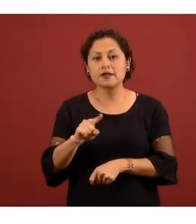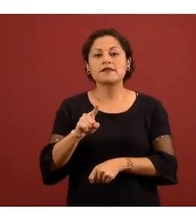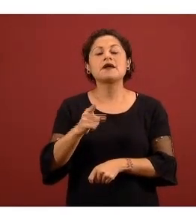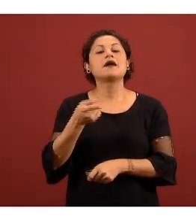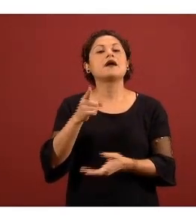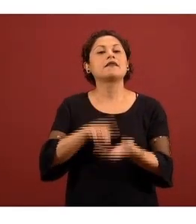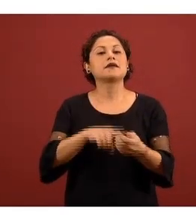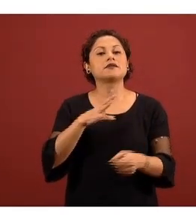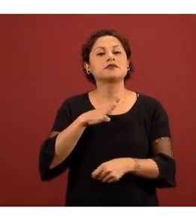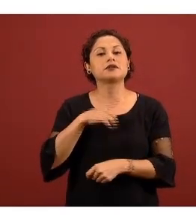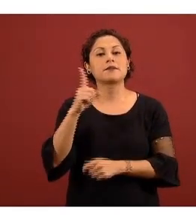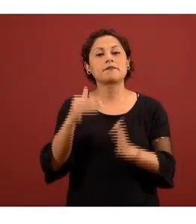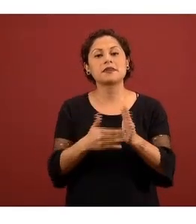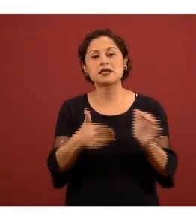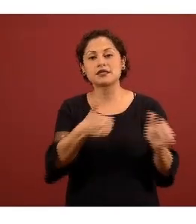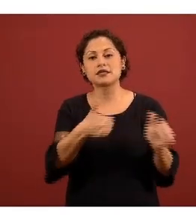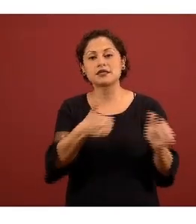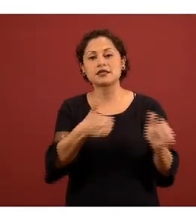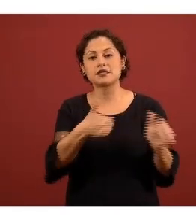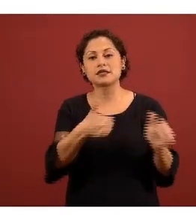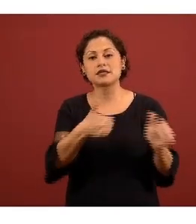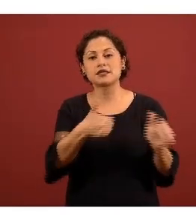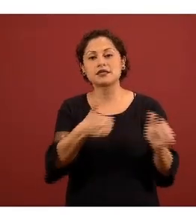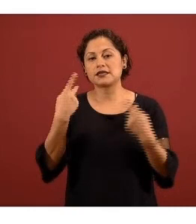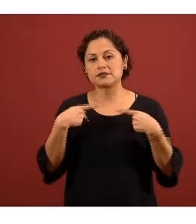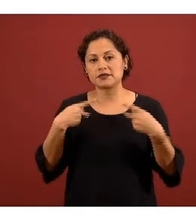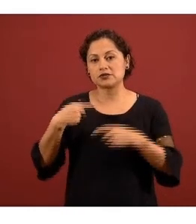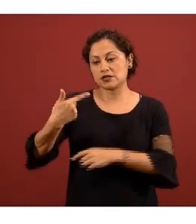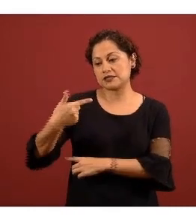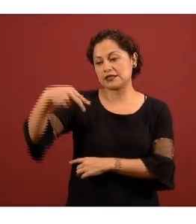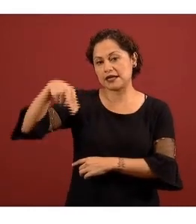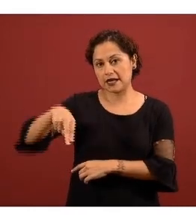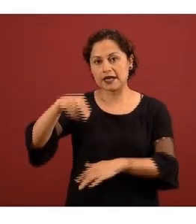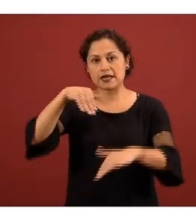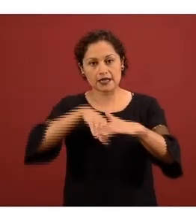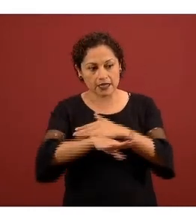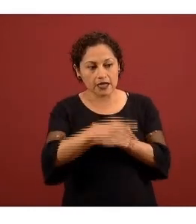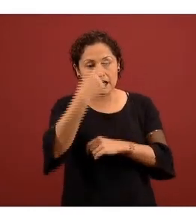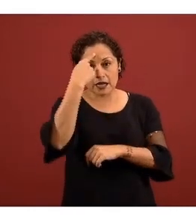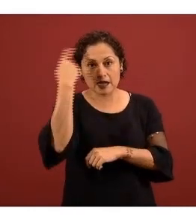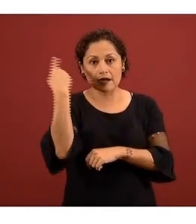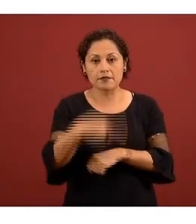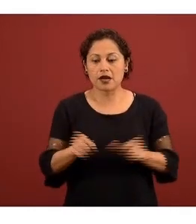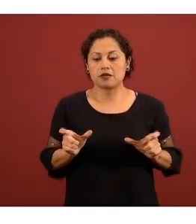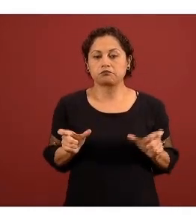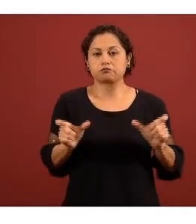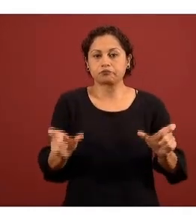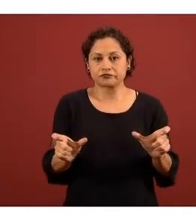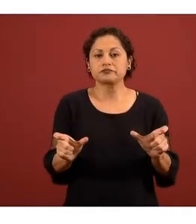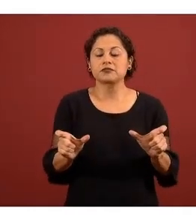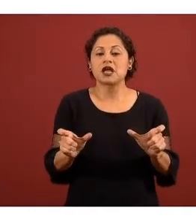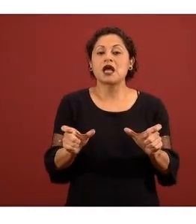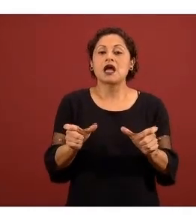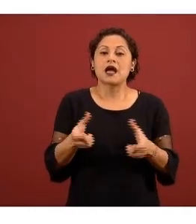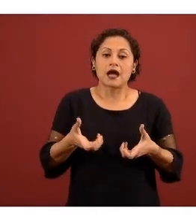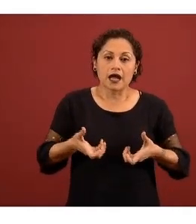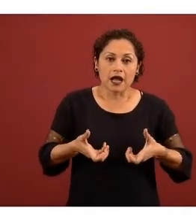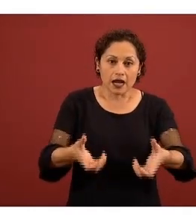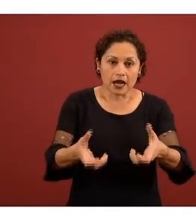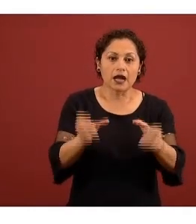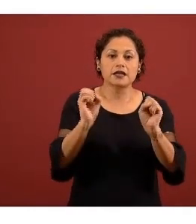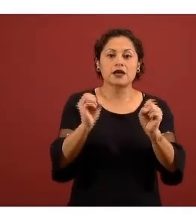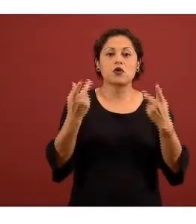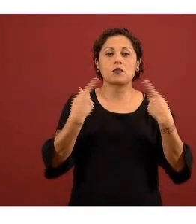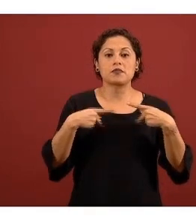Guardia Nacional y ellos van a estar asignados para vigilar las puertas principales de los accesos peatonales, los